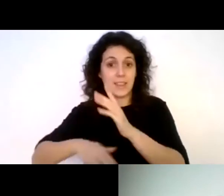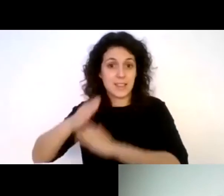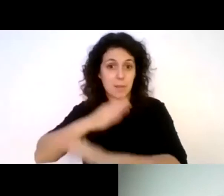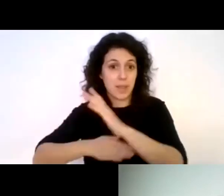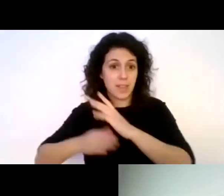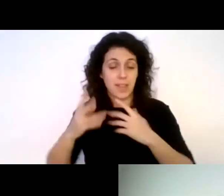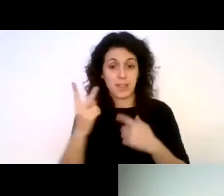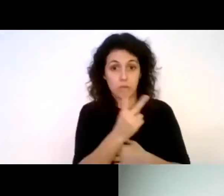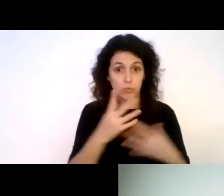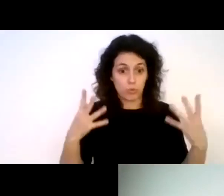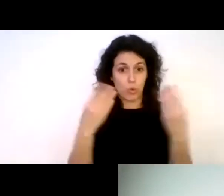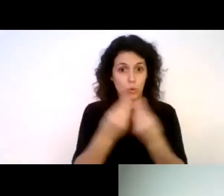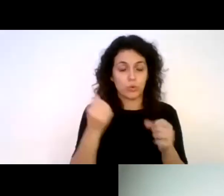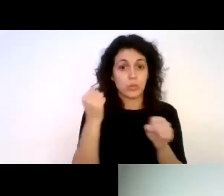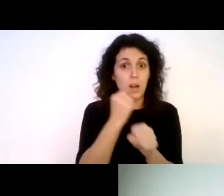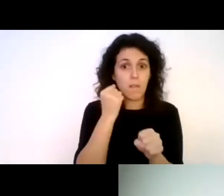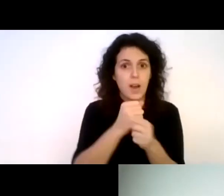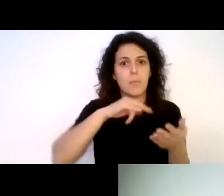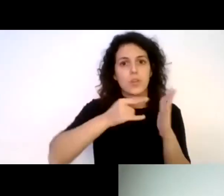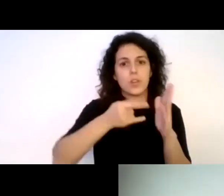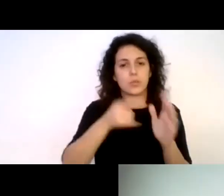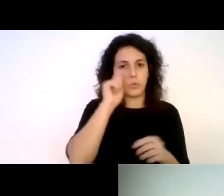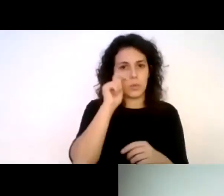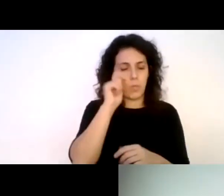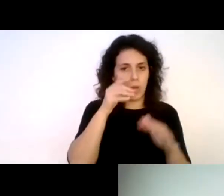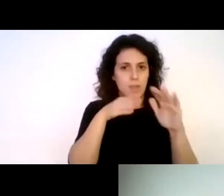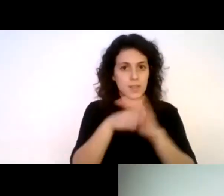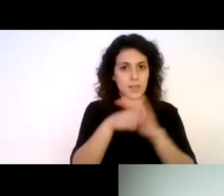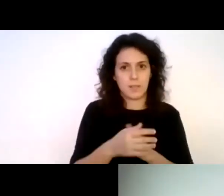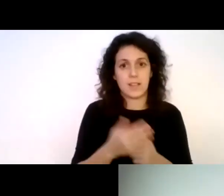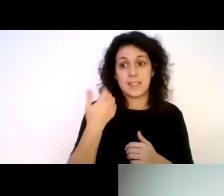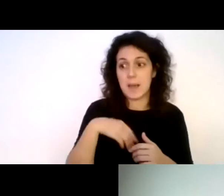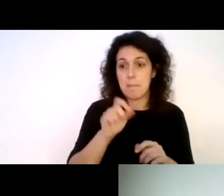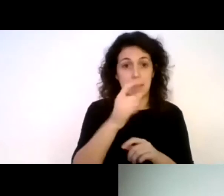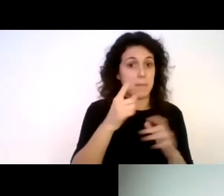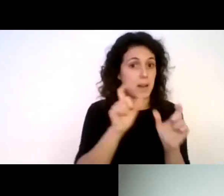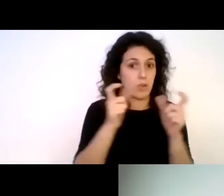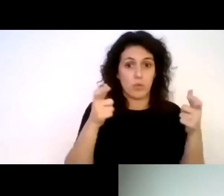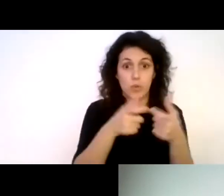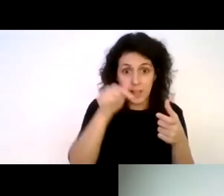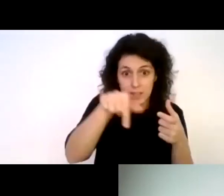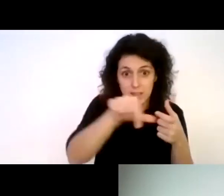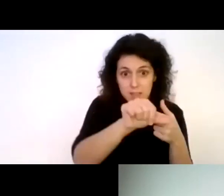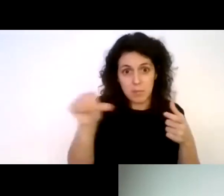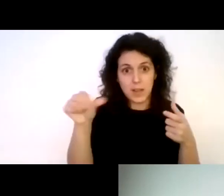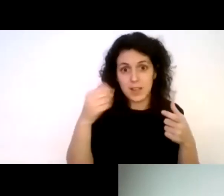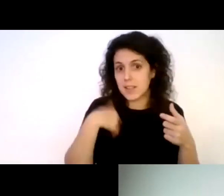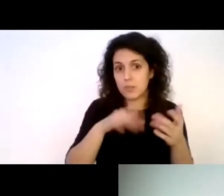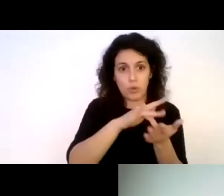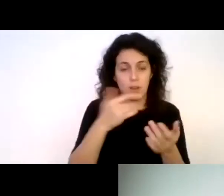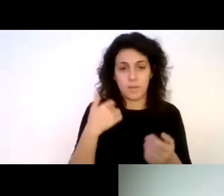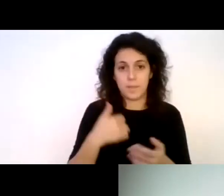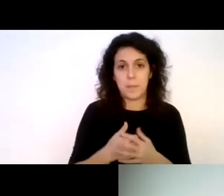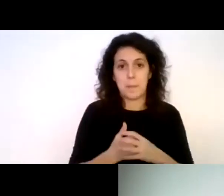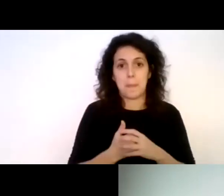trabajando específicamente en proyectos de turismo accesible, apenas acaban de tener la primera reunión esta semana. Así que bueno, veremos